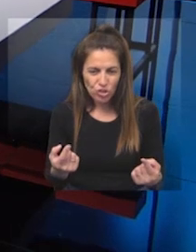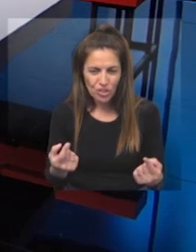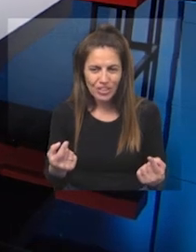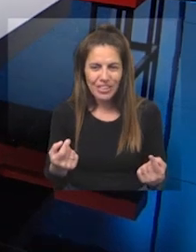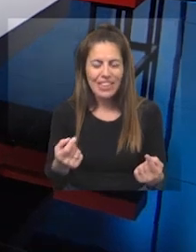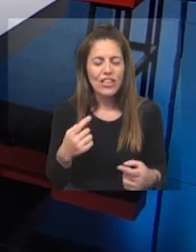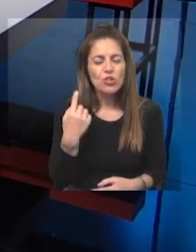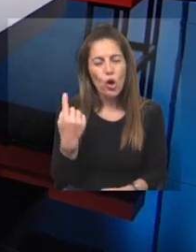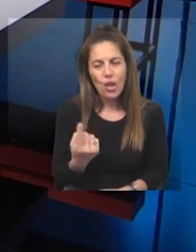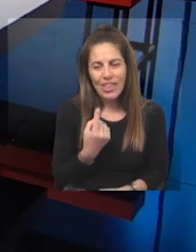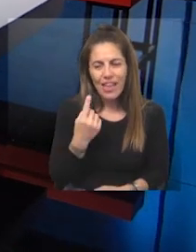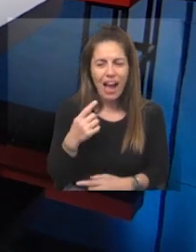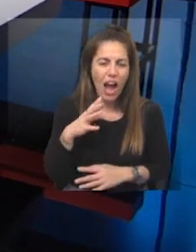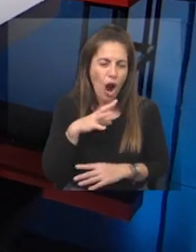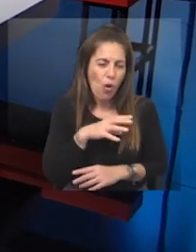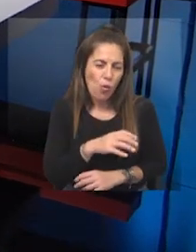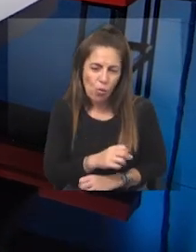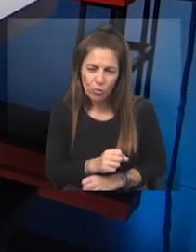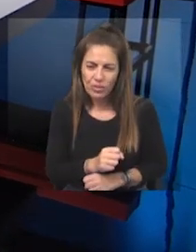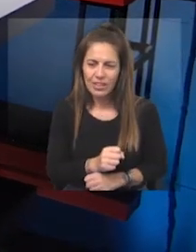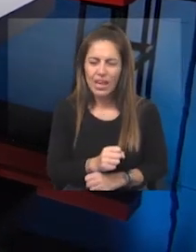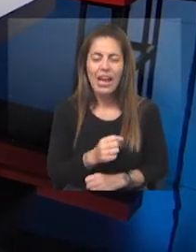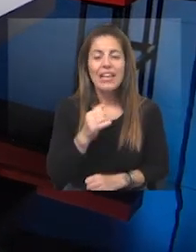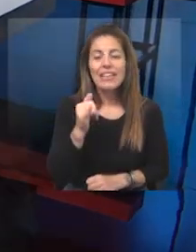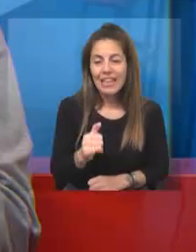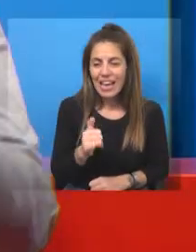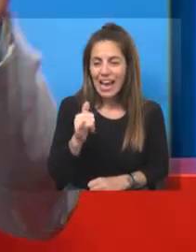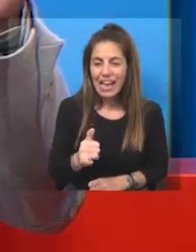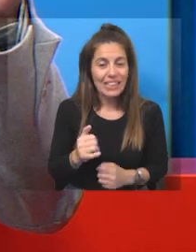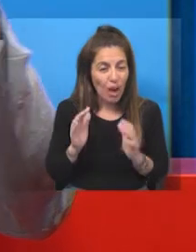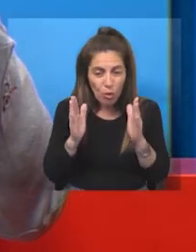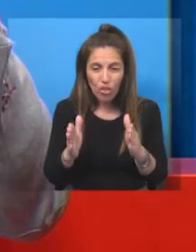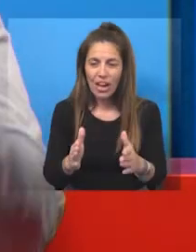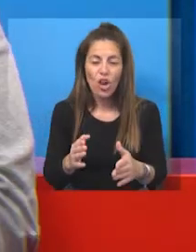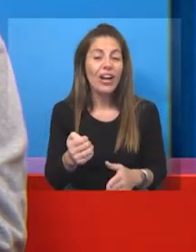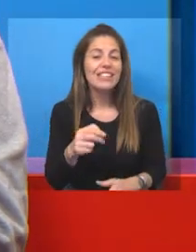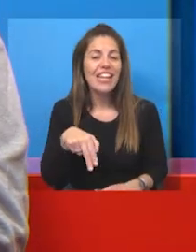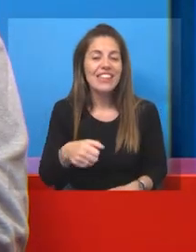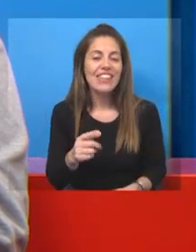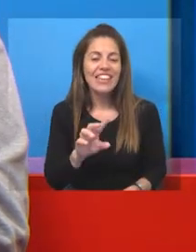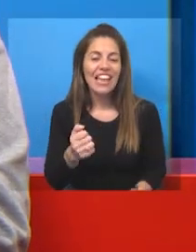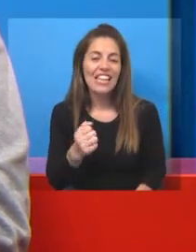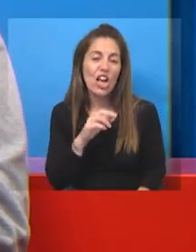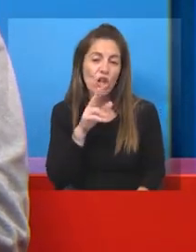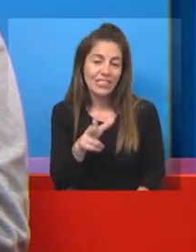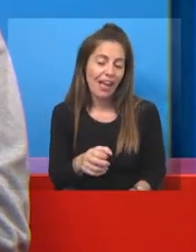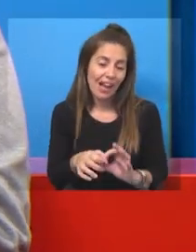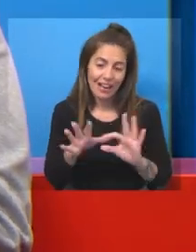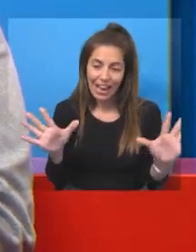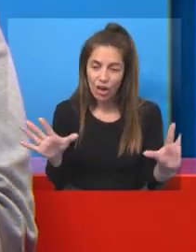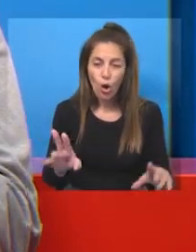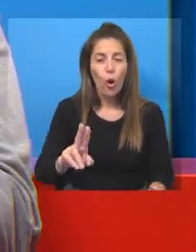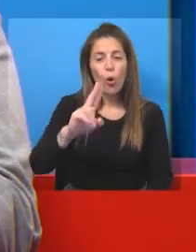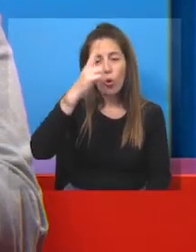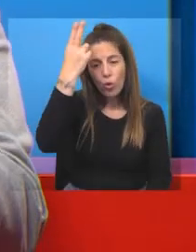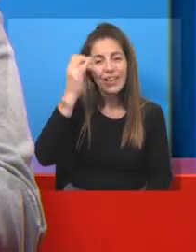soledad angustia y y que hay que hay que abordarlo recién Natalia lo mencionaba muy claramente el Uruguay tiene